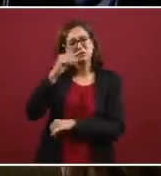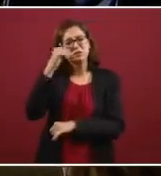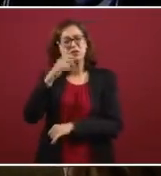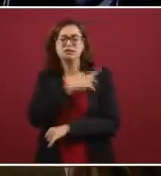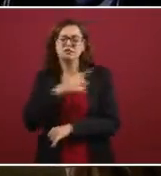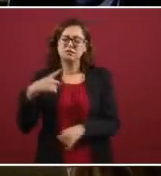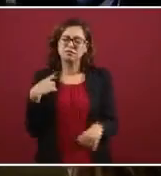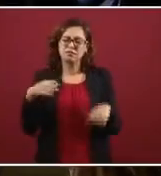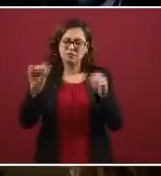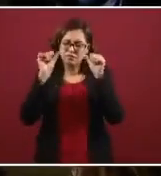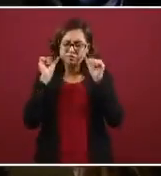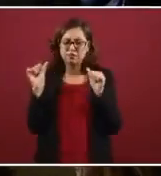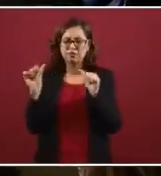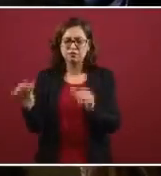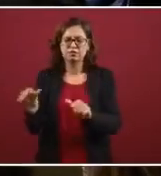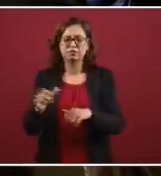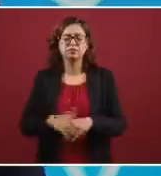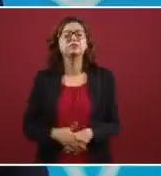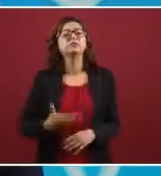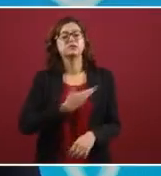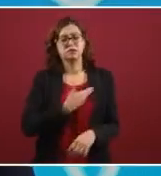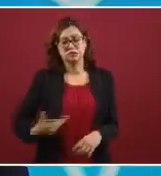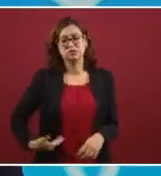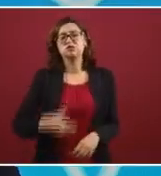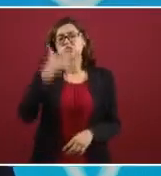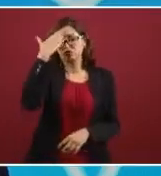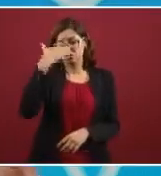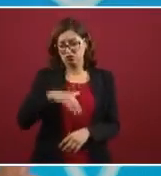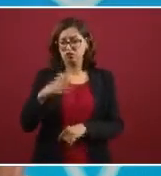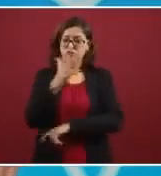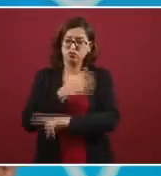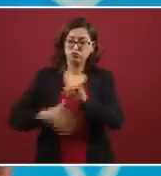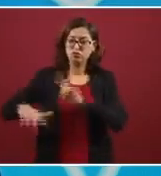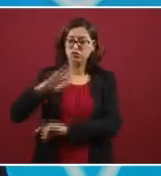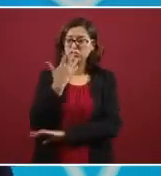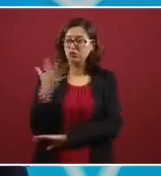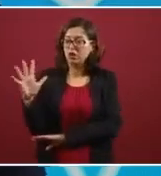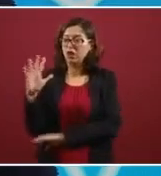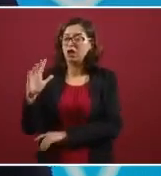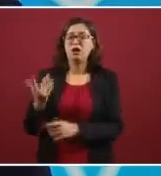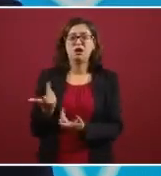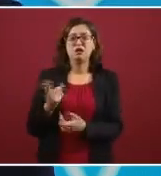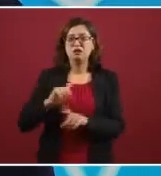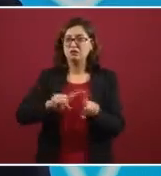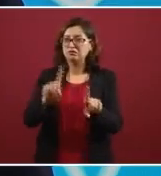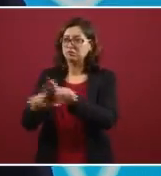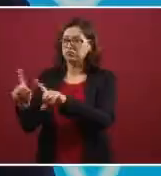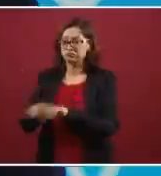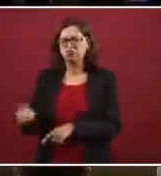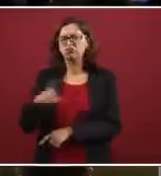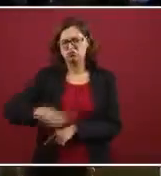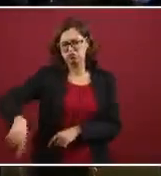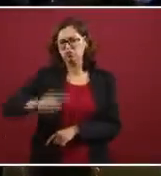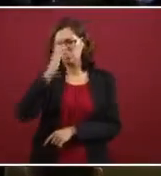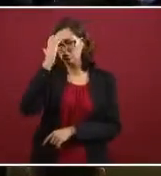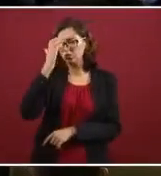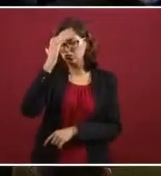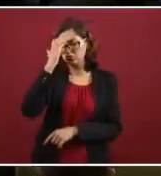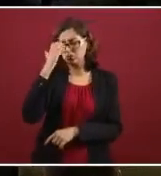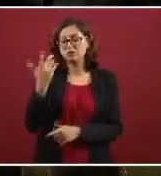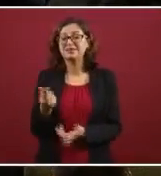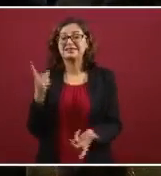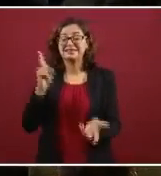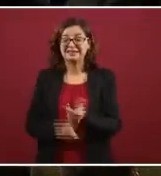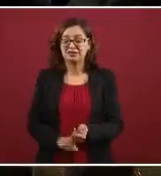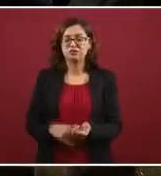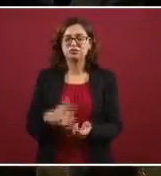Presidente, sé que la dimensión ambiental y ecológica no le es ajena. Valoramos que en ella se encuentra el